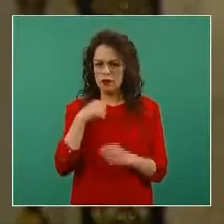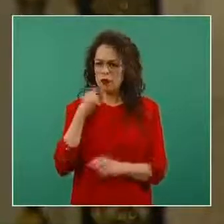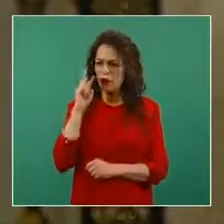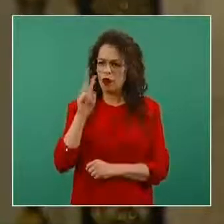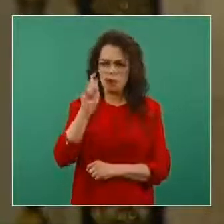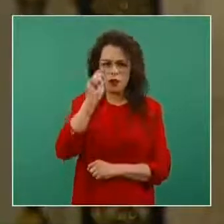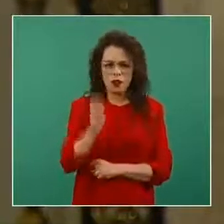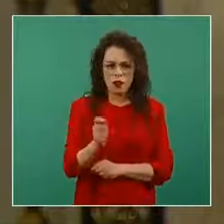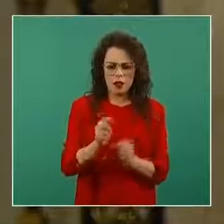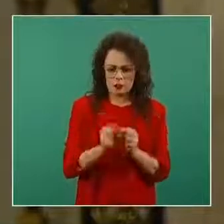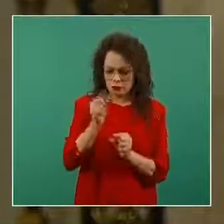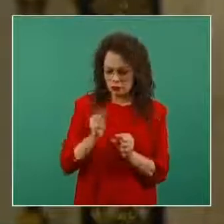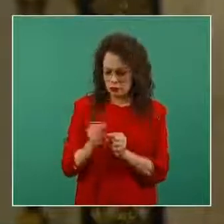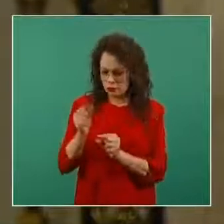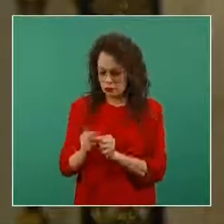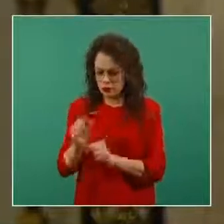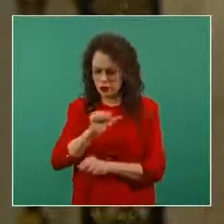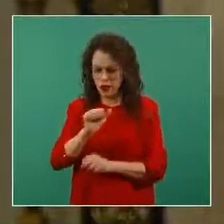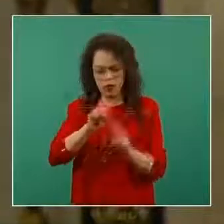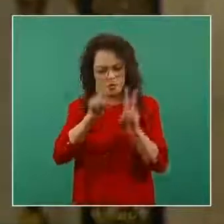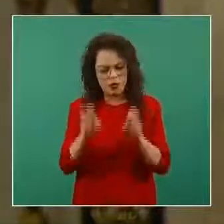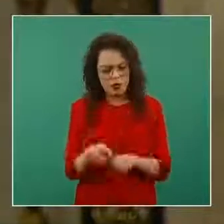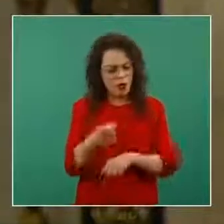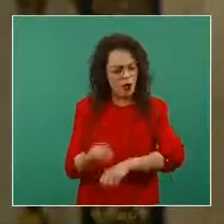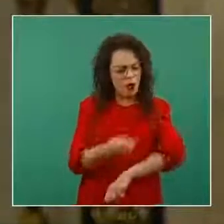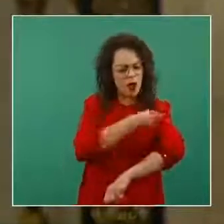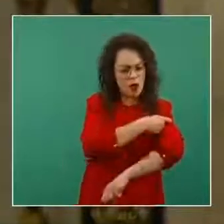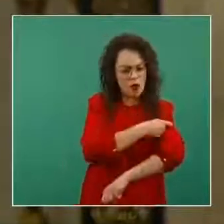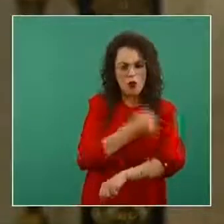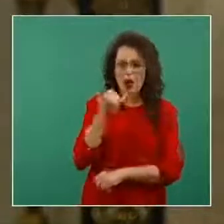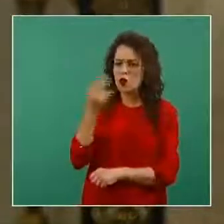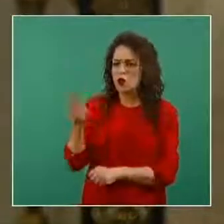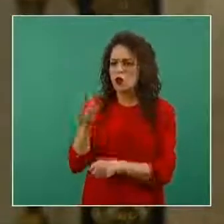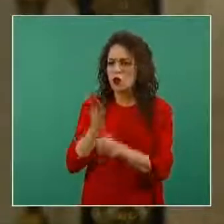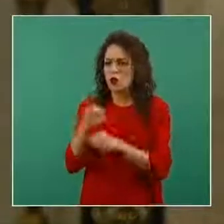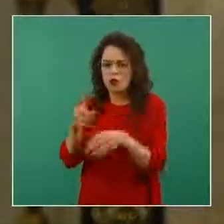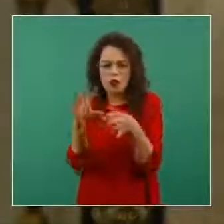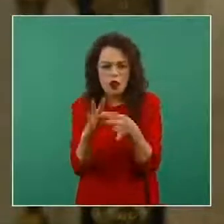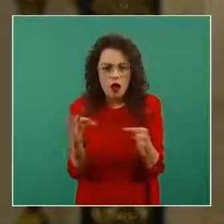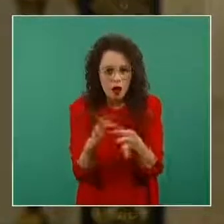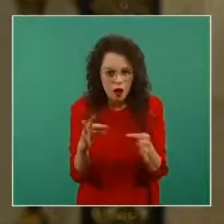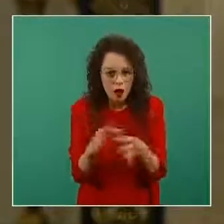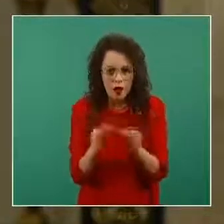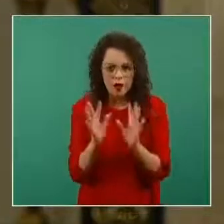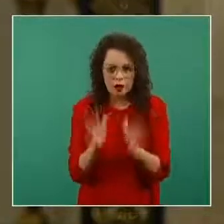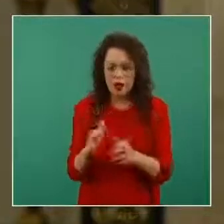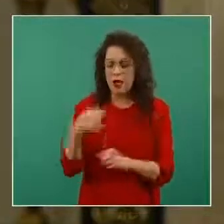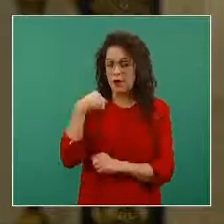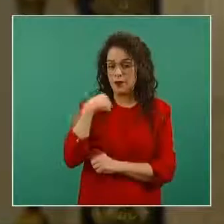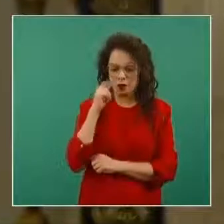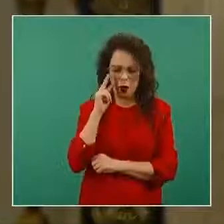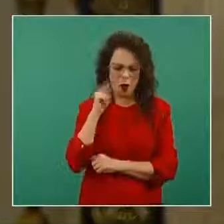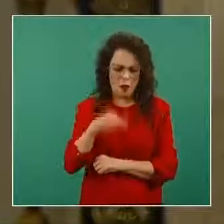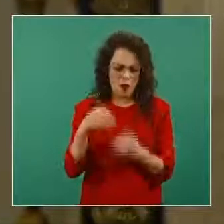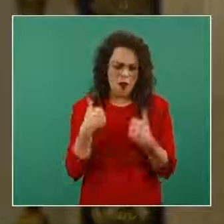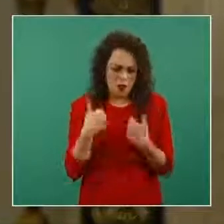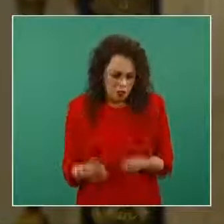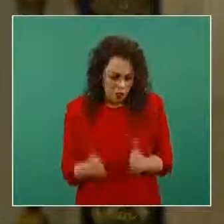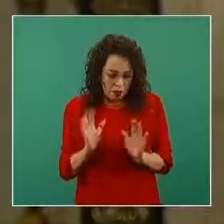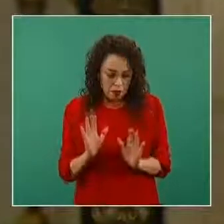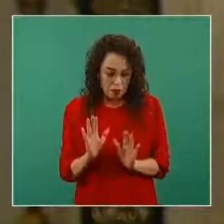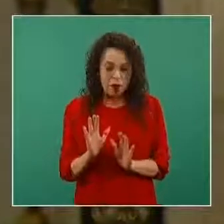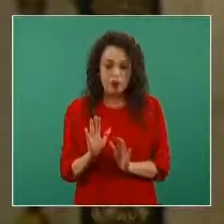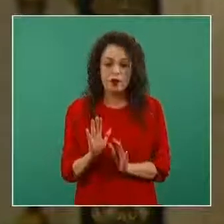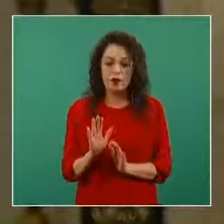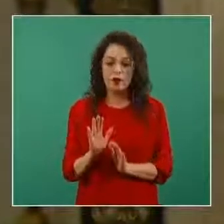también, usted está tocando ahorita el tema. Tengo entendido que febrero y abril está contemplado